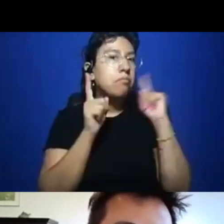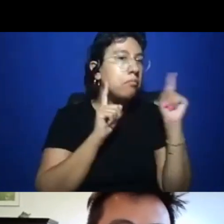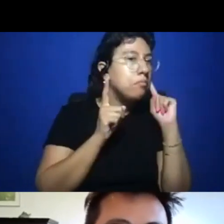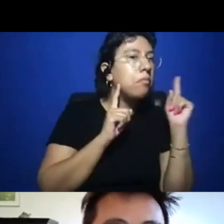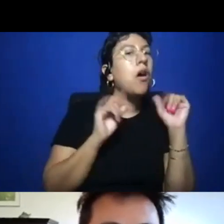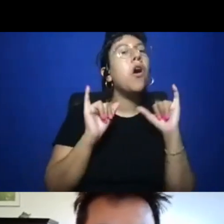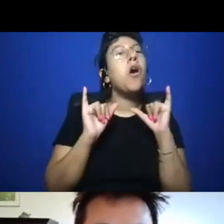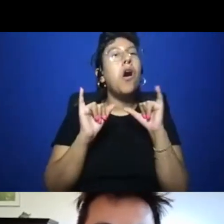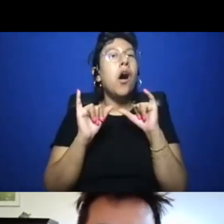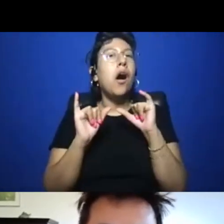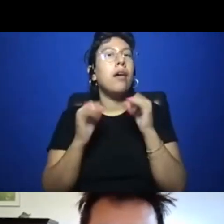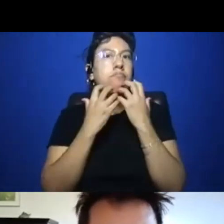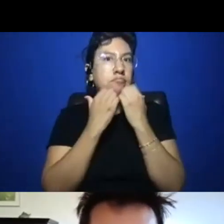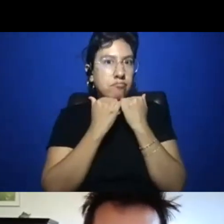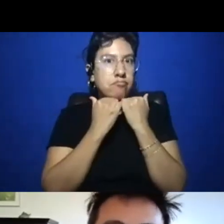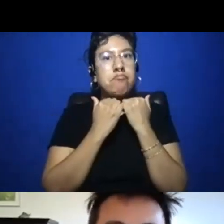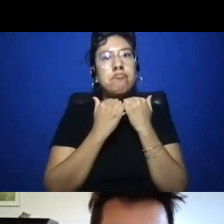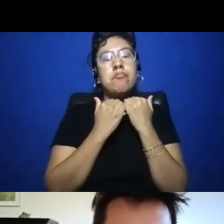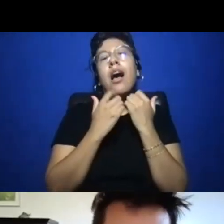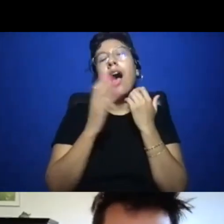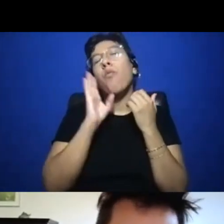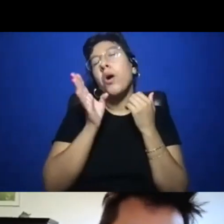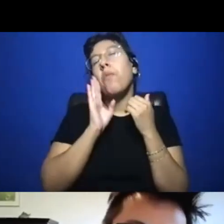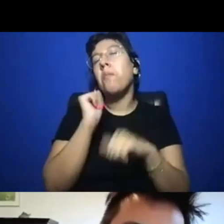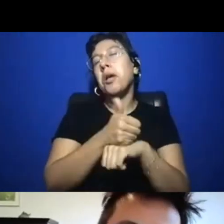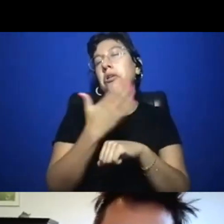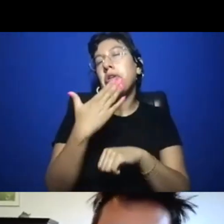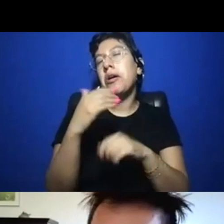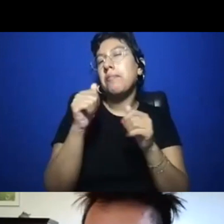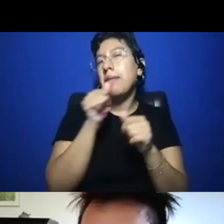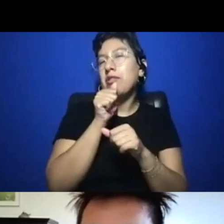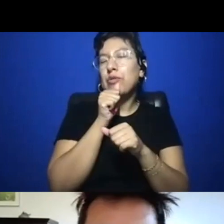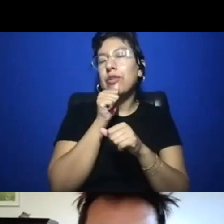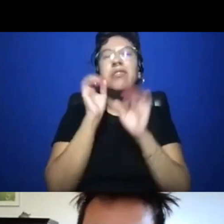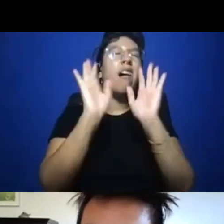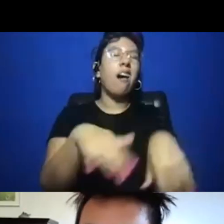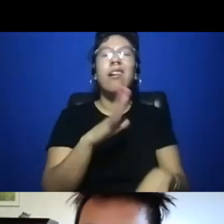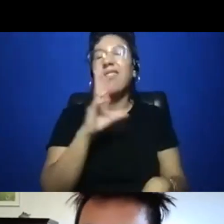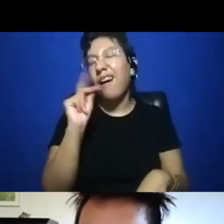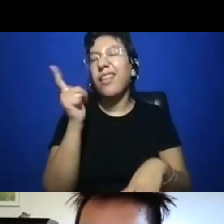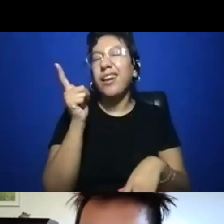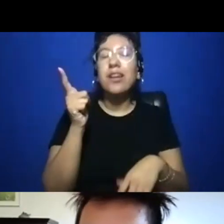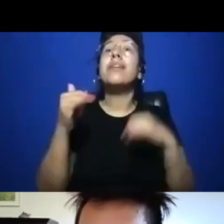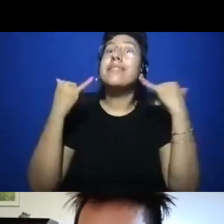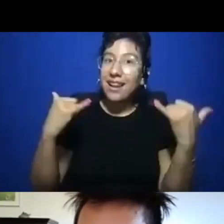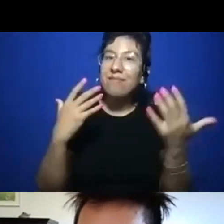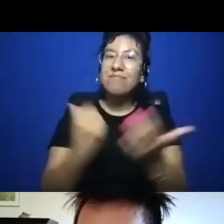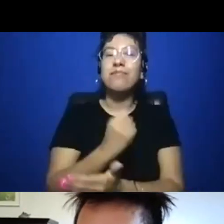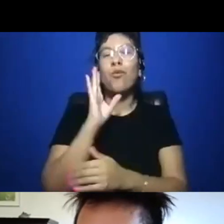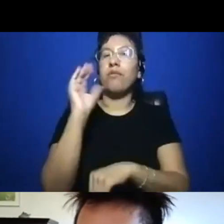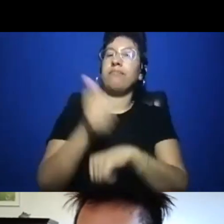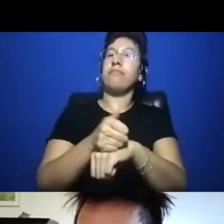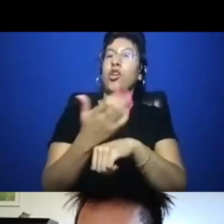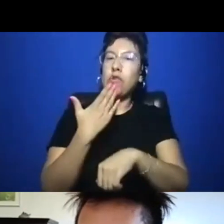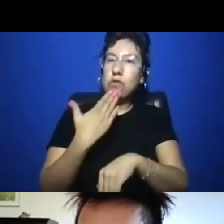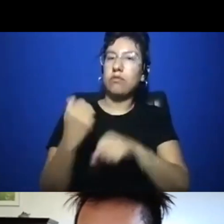personas que escuchan cómo es muy importante hacer contraseñas fuertes, pero nunca llegan a hacerlas, así que vamos a